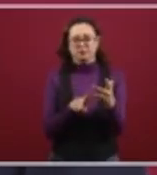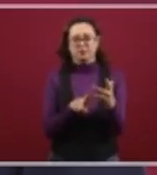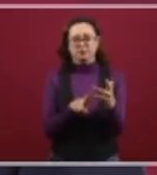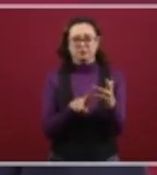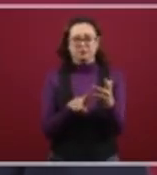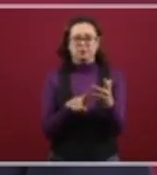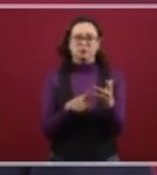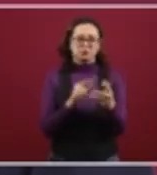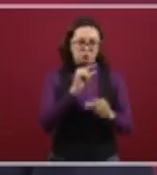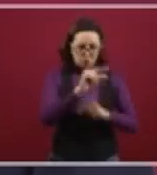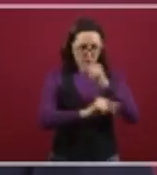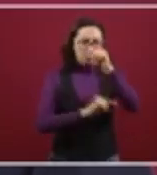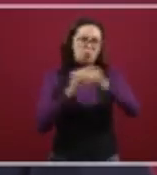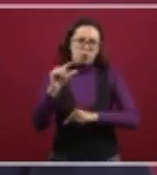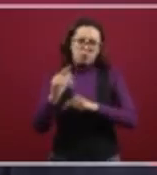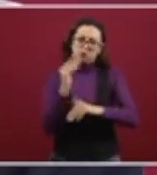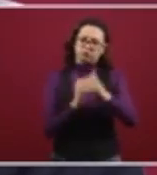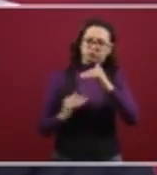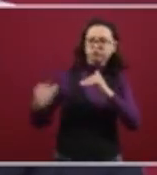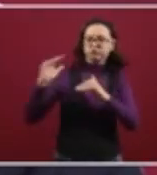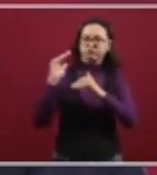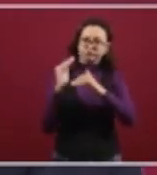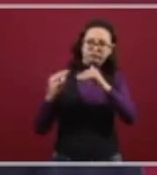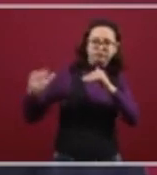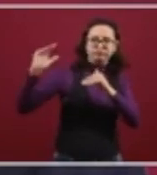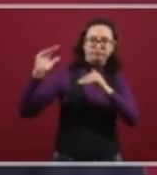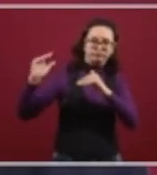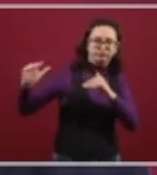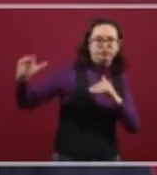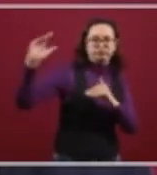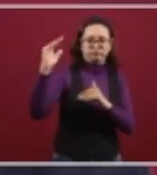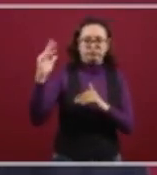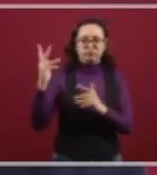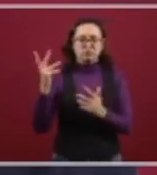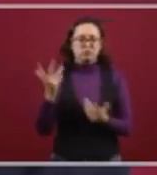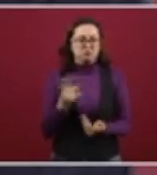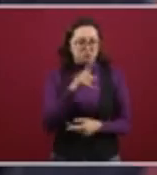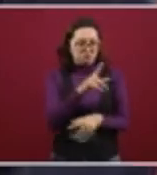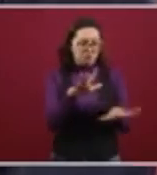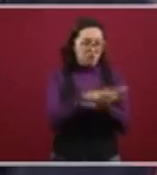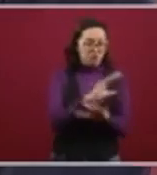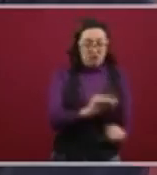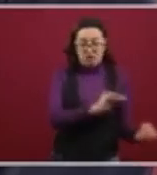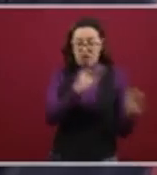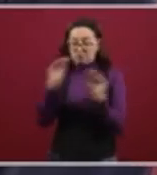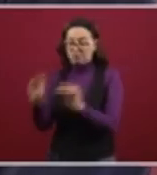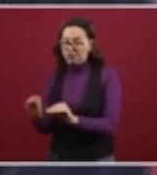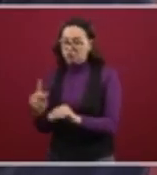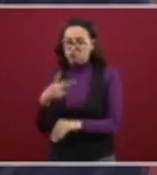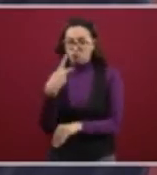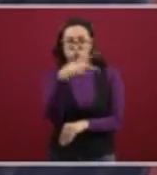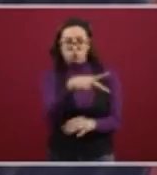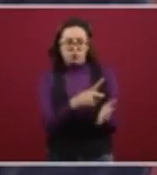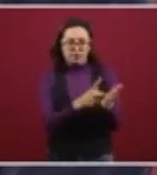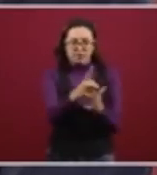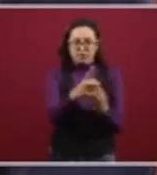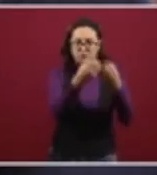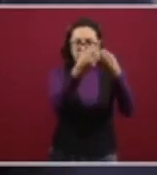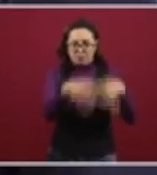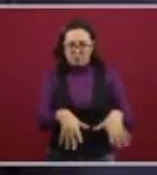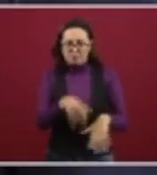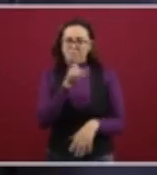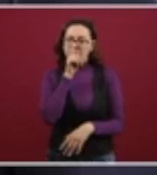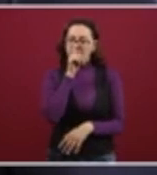de ascensos, cómo no cambia y van a seguir teniendo